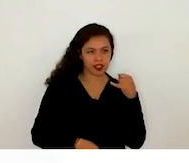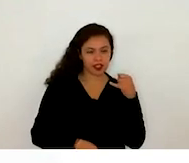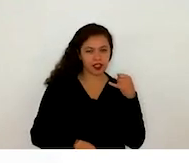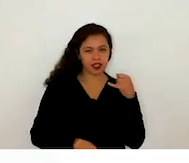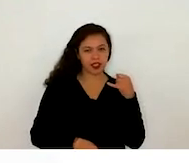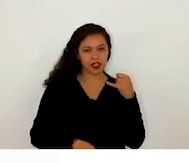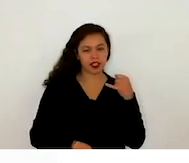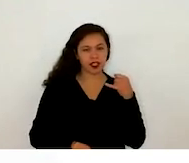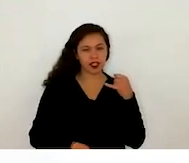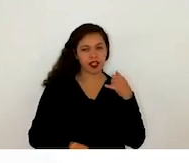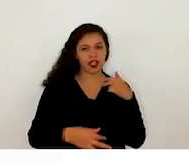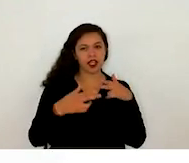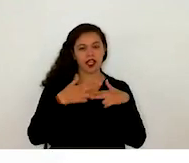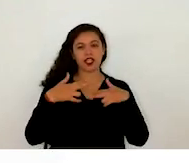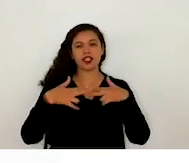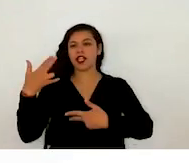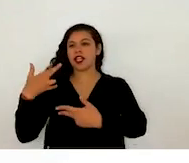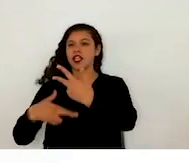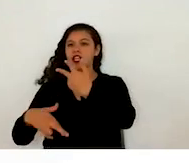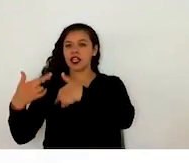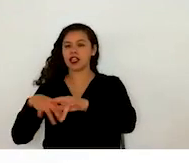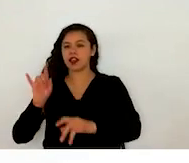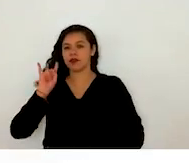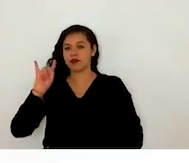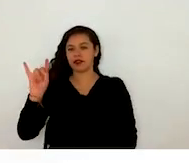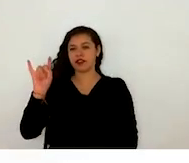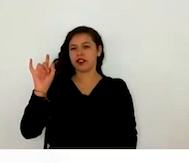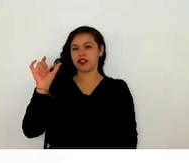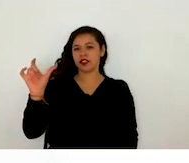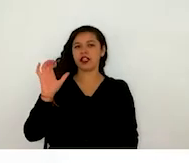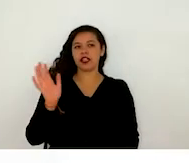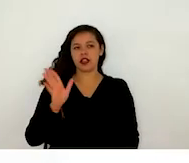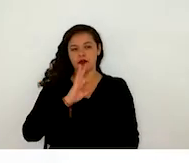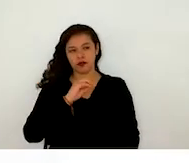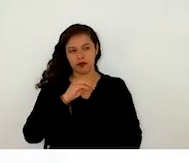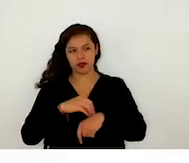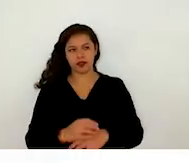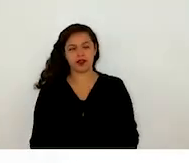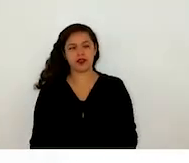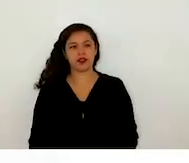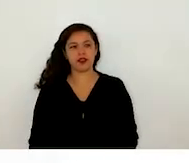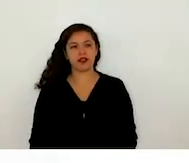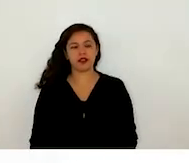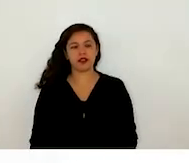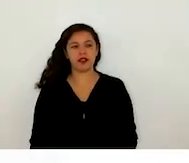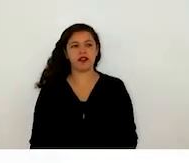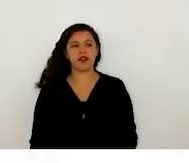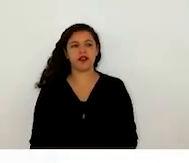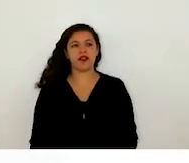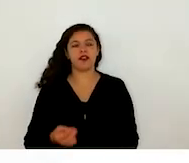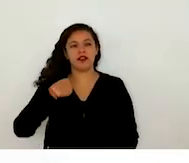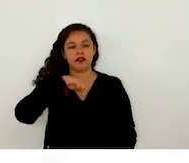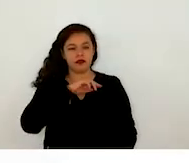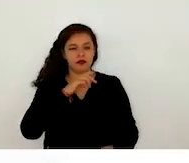hasta el primer primer poste que estaba establecido muy bien vamos vamos a continuar